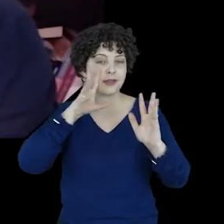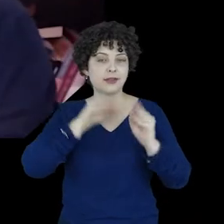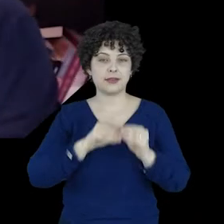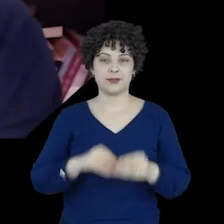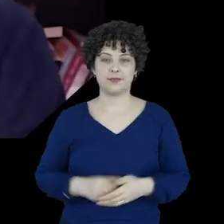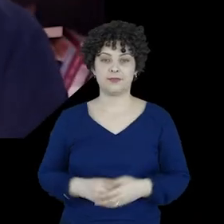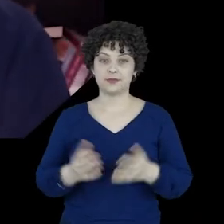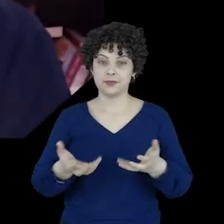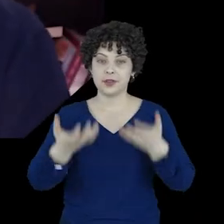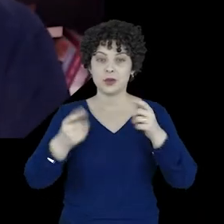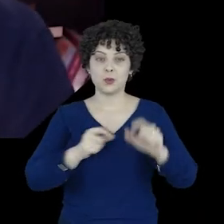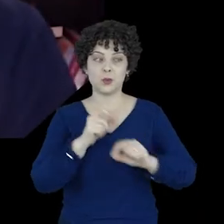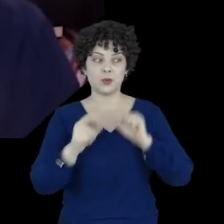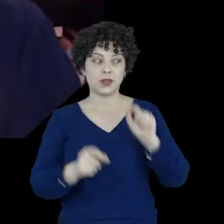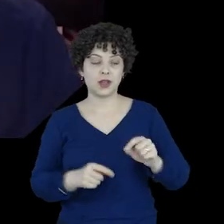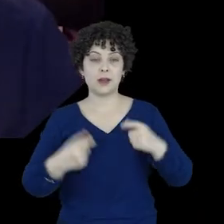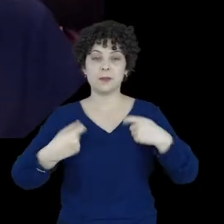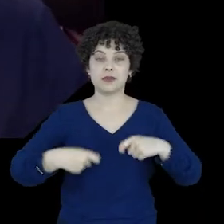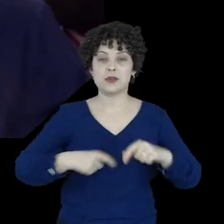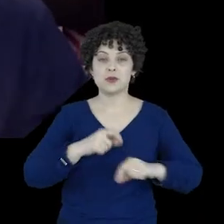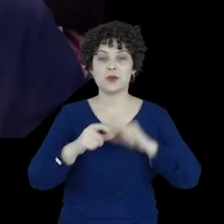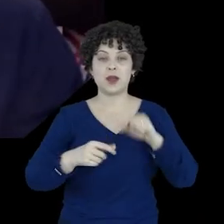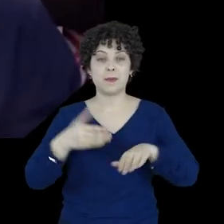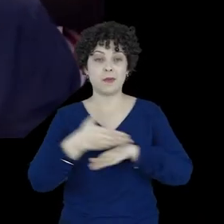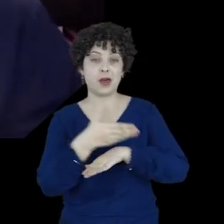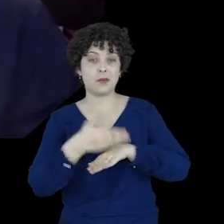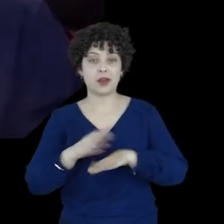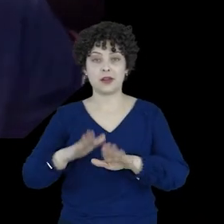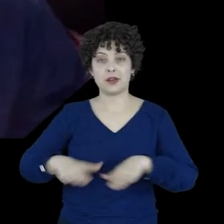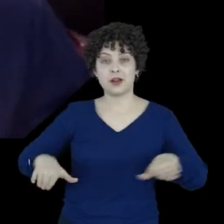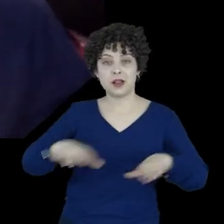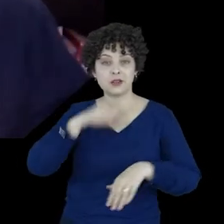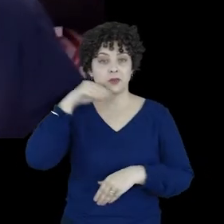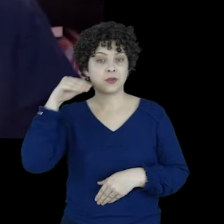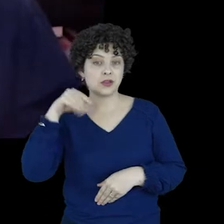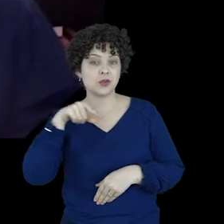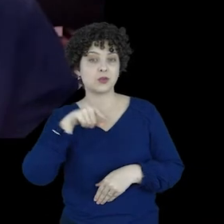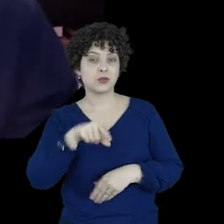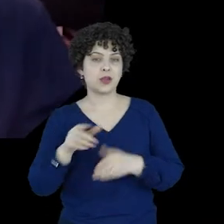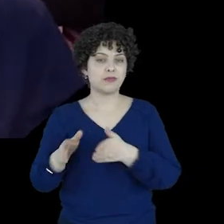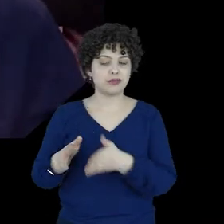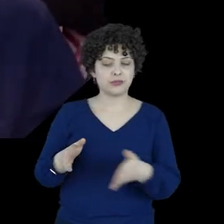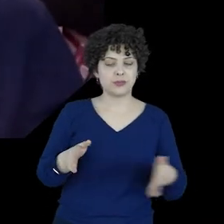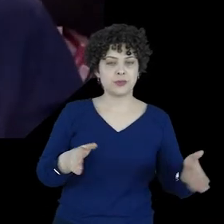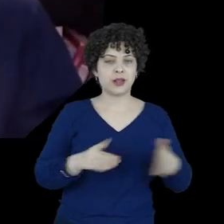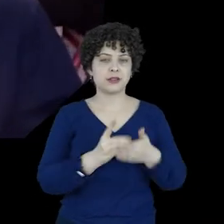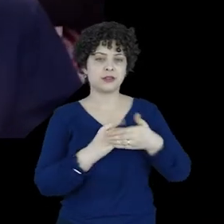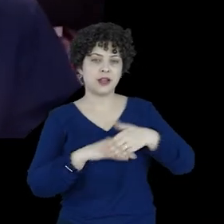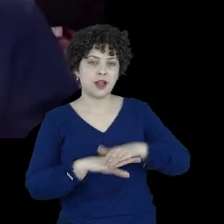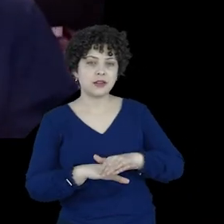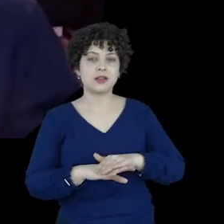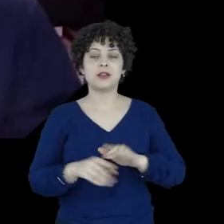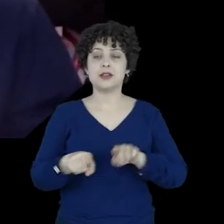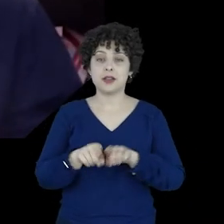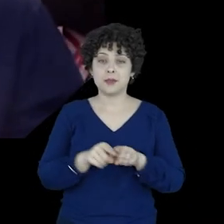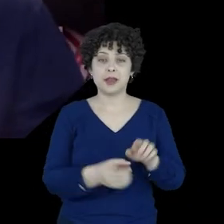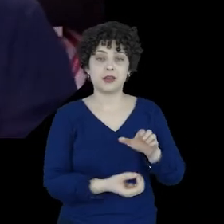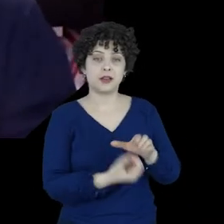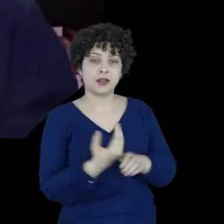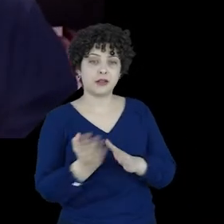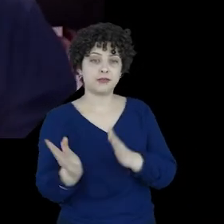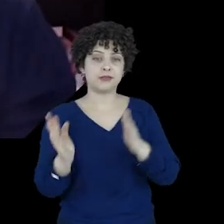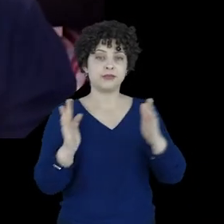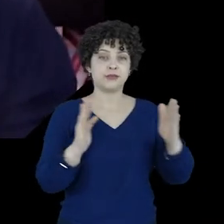también la necesidad de participación de niños, niñas y adolescentes en todo el proceso, desde el diseño hasta implementación y